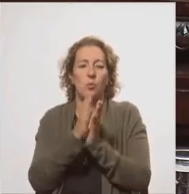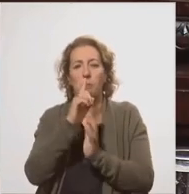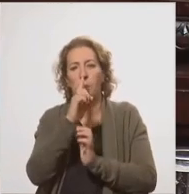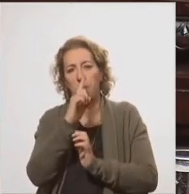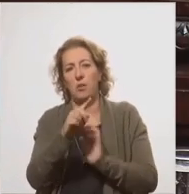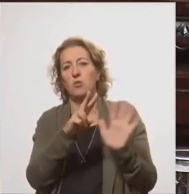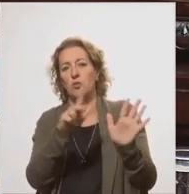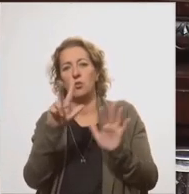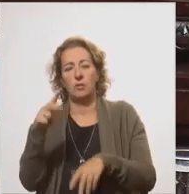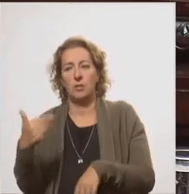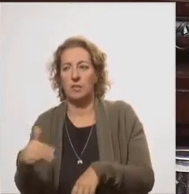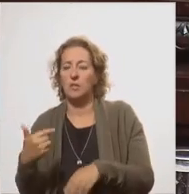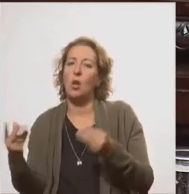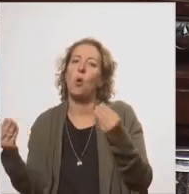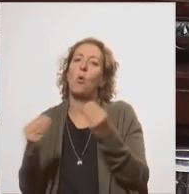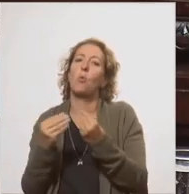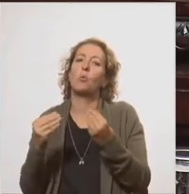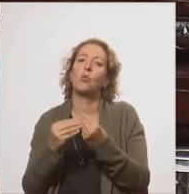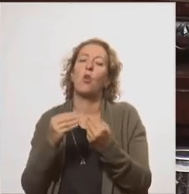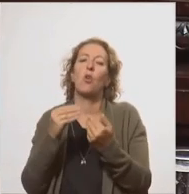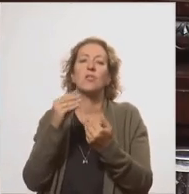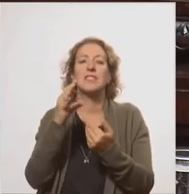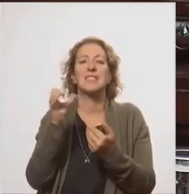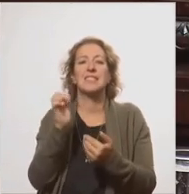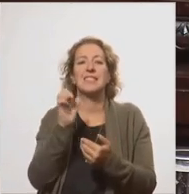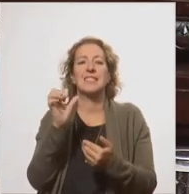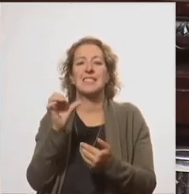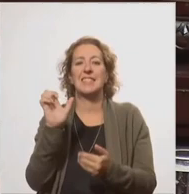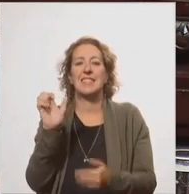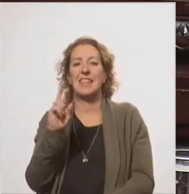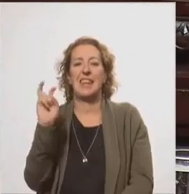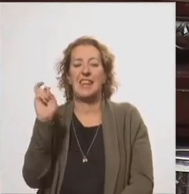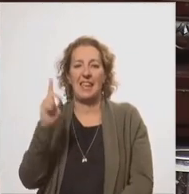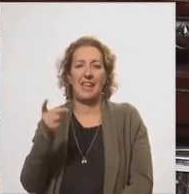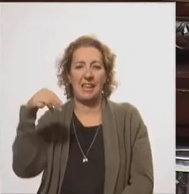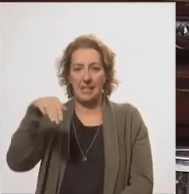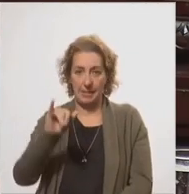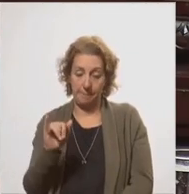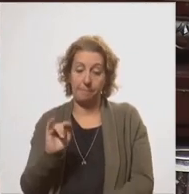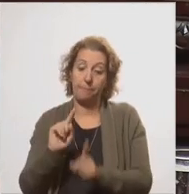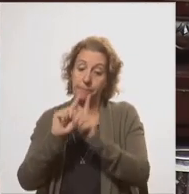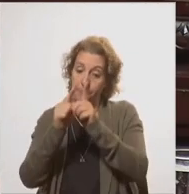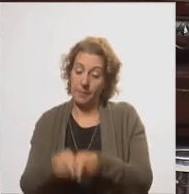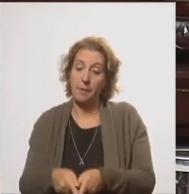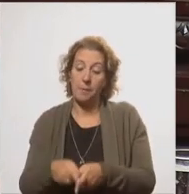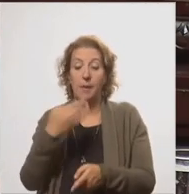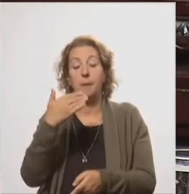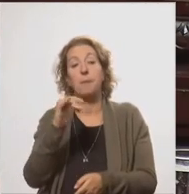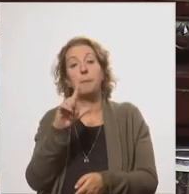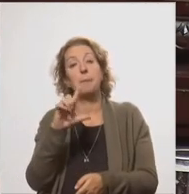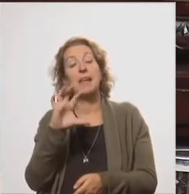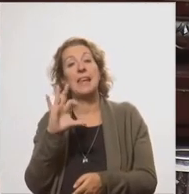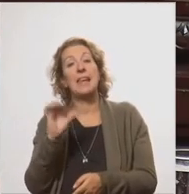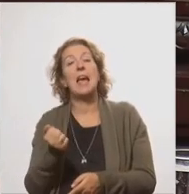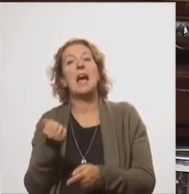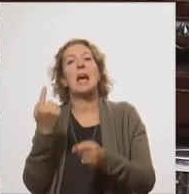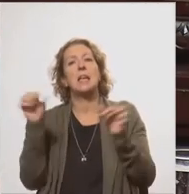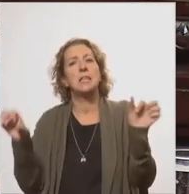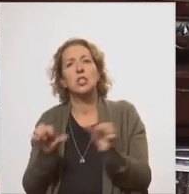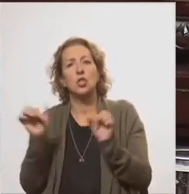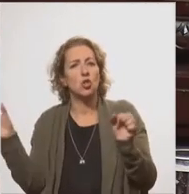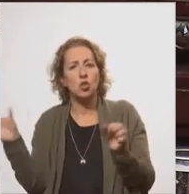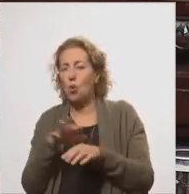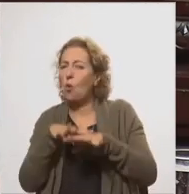nuestro querido general Seregni. Tal como recoge también Scagliola, Belela hizo todo lo que hizo